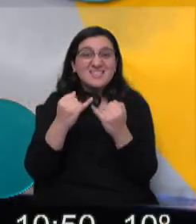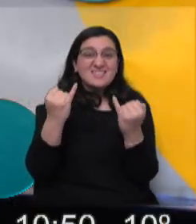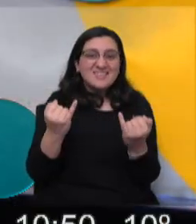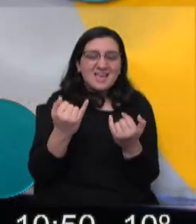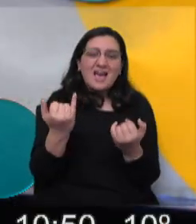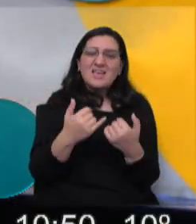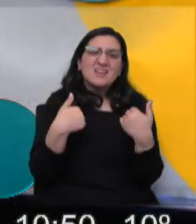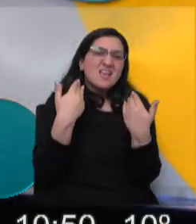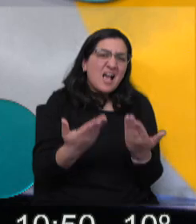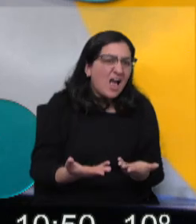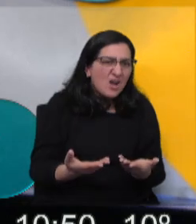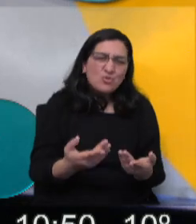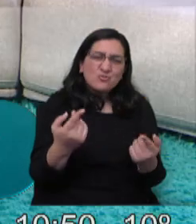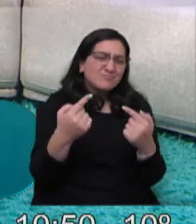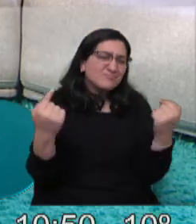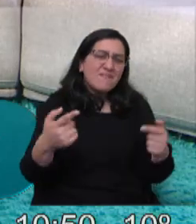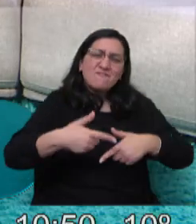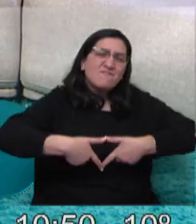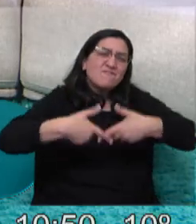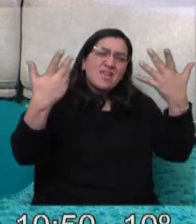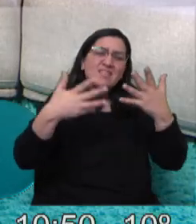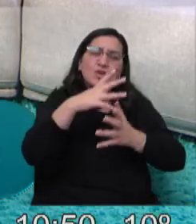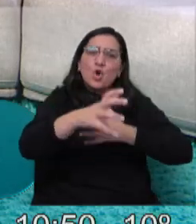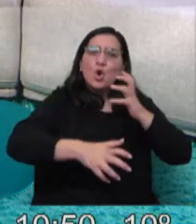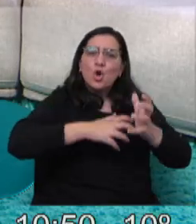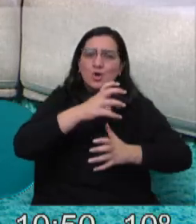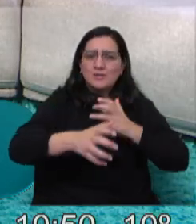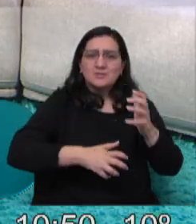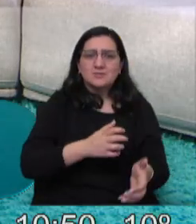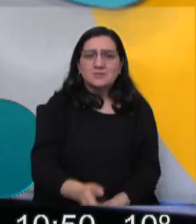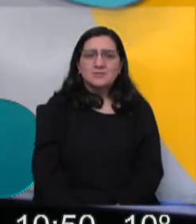de todo. Ay, fiesta de colores.